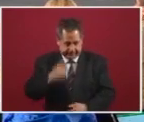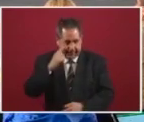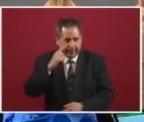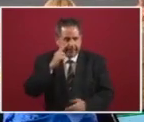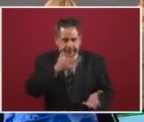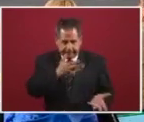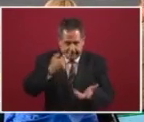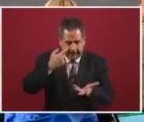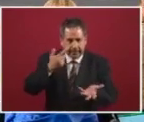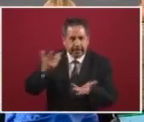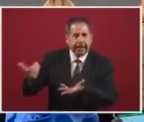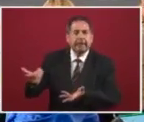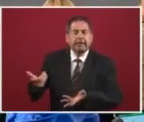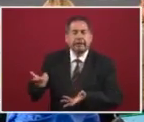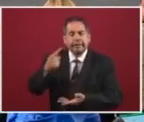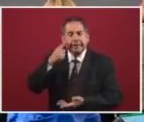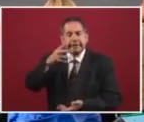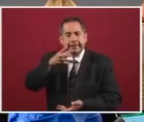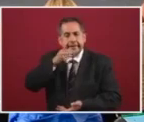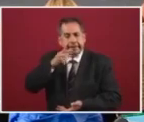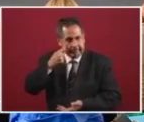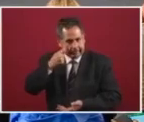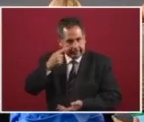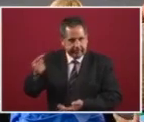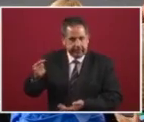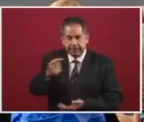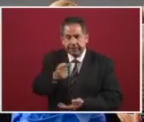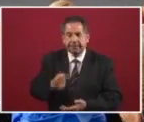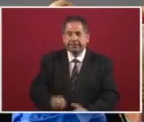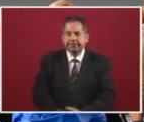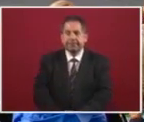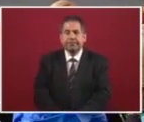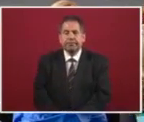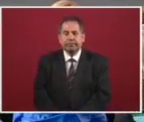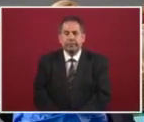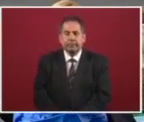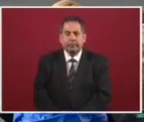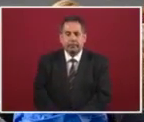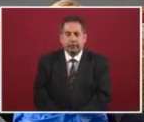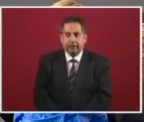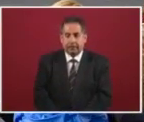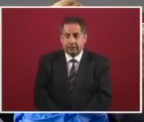A ver. Esta no se ve